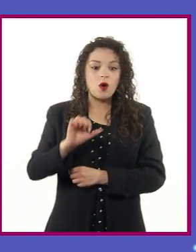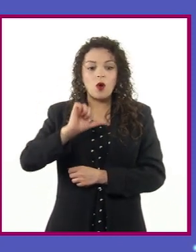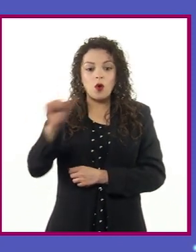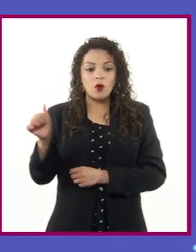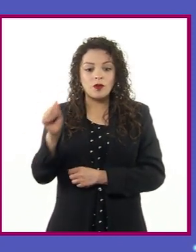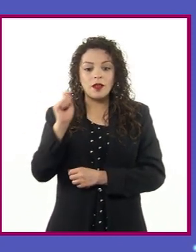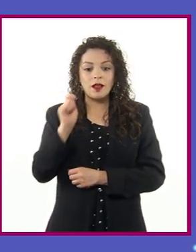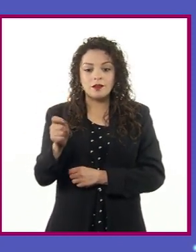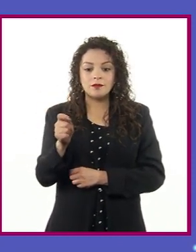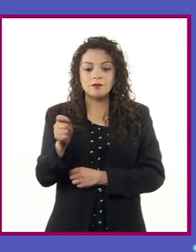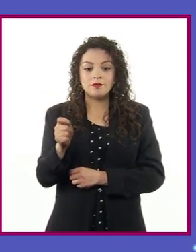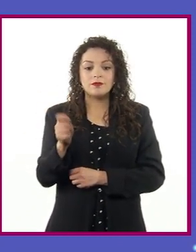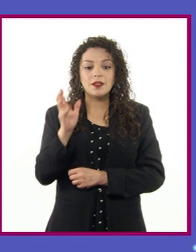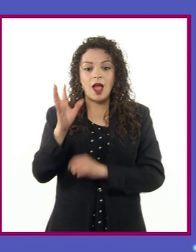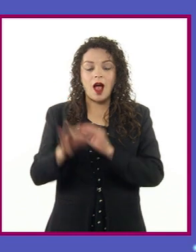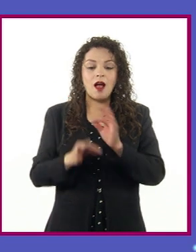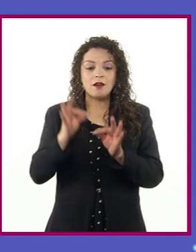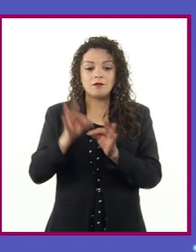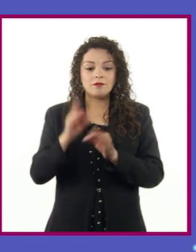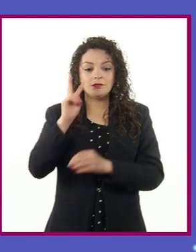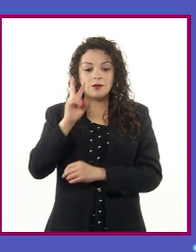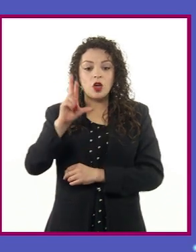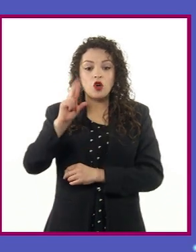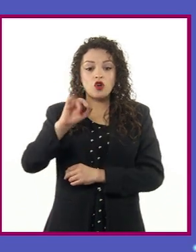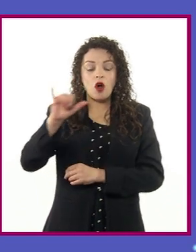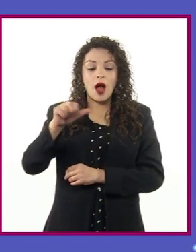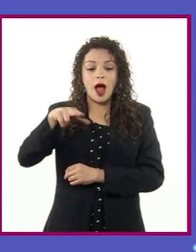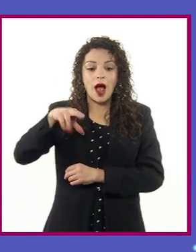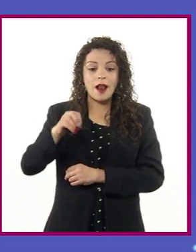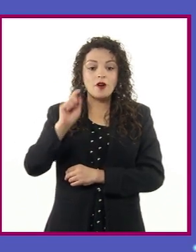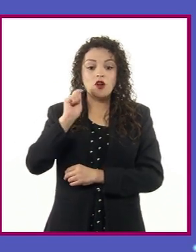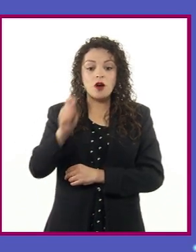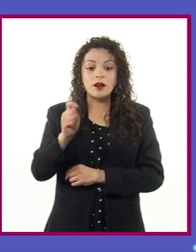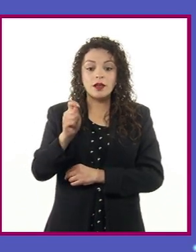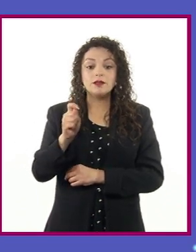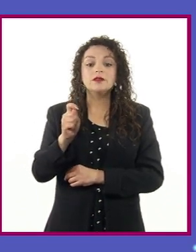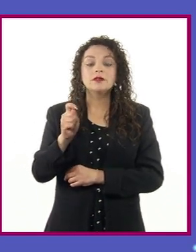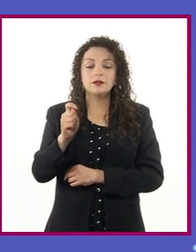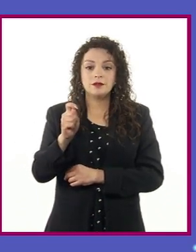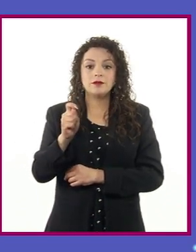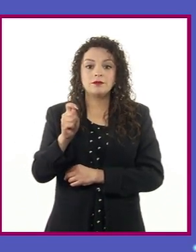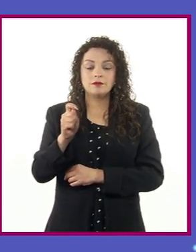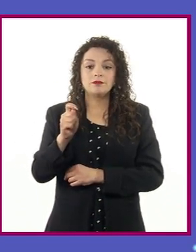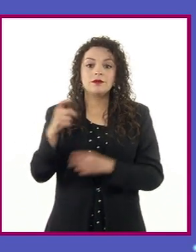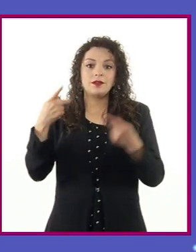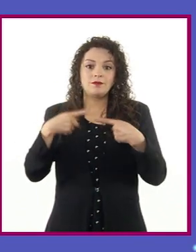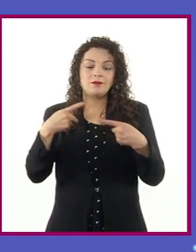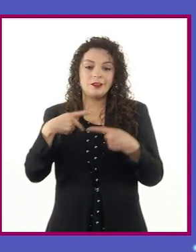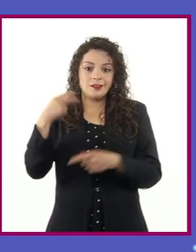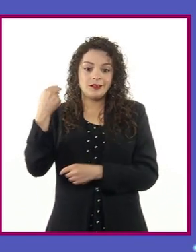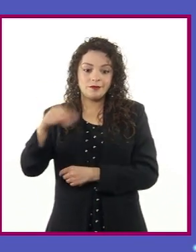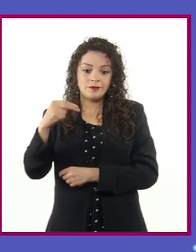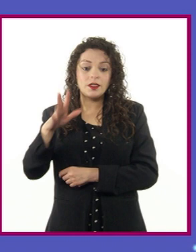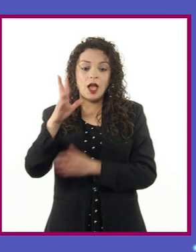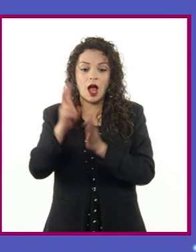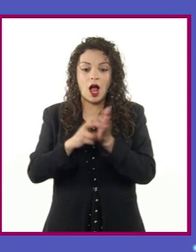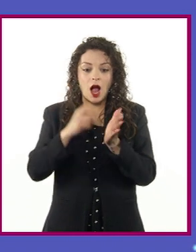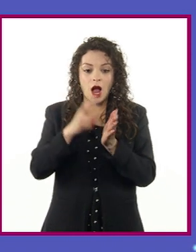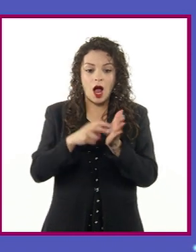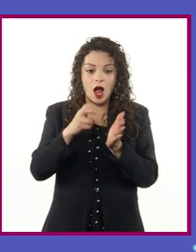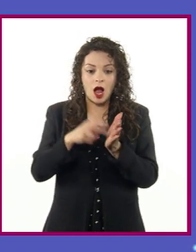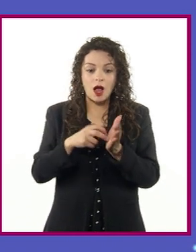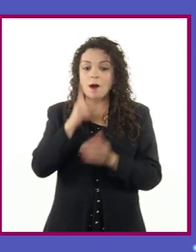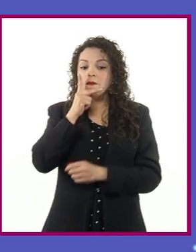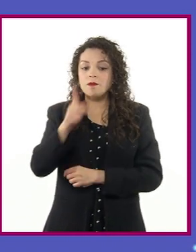correcta. Ahora se entiende que Rojano es el apellido de un personaje. También se corrigió la palabra exhausta y se eliminó